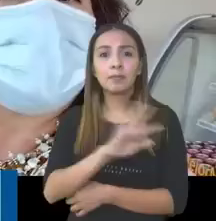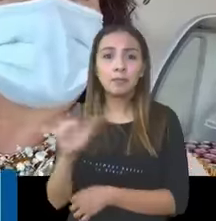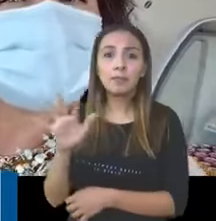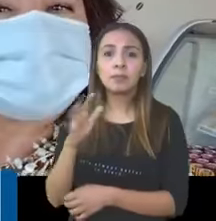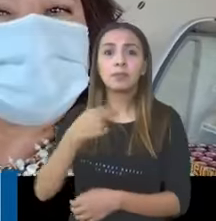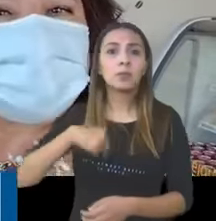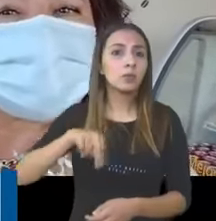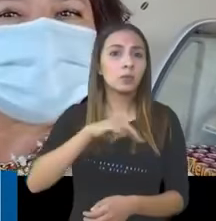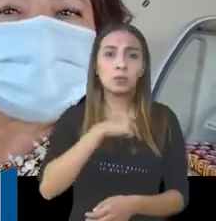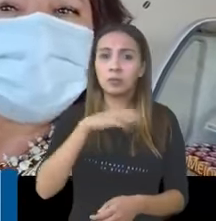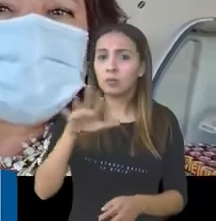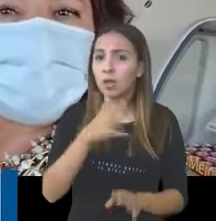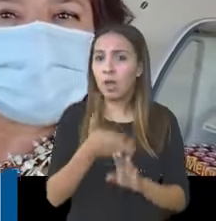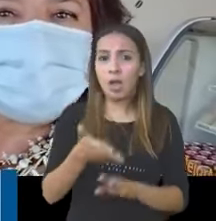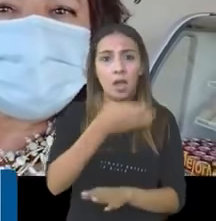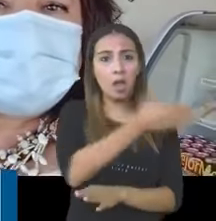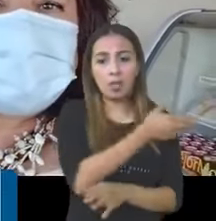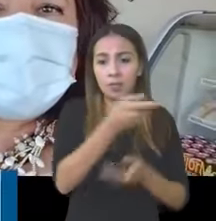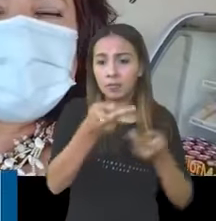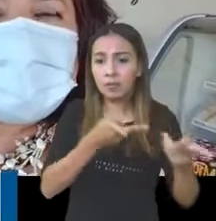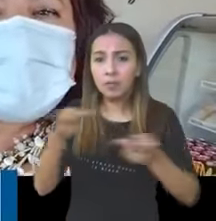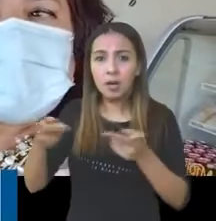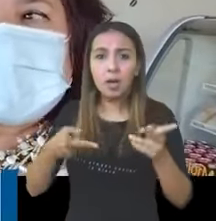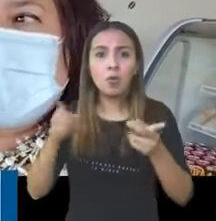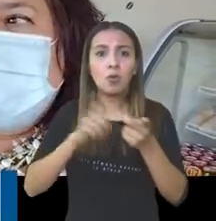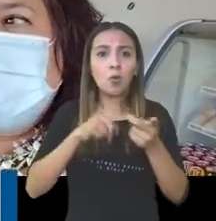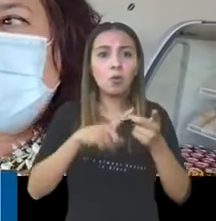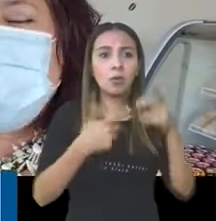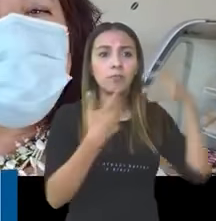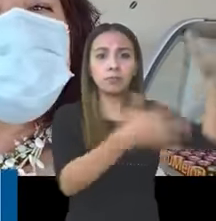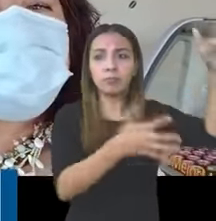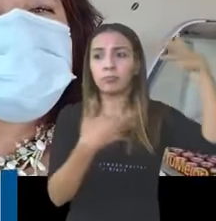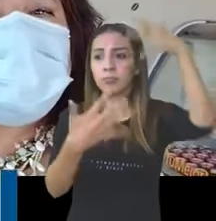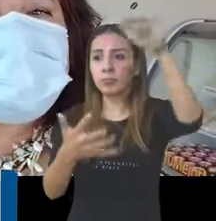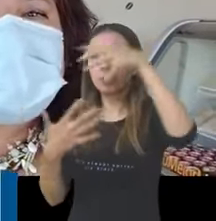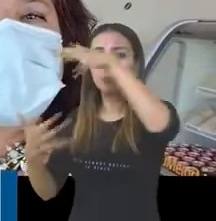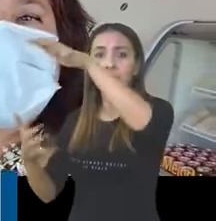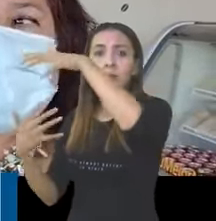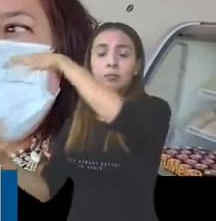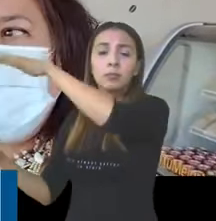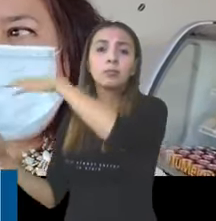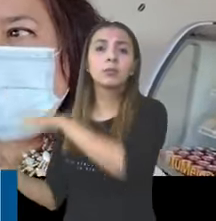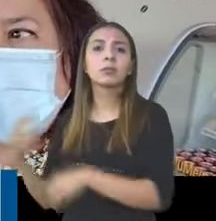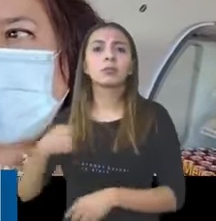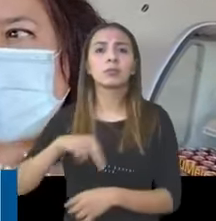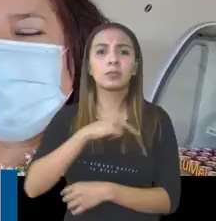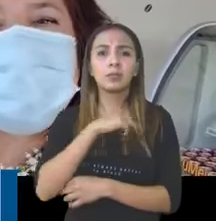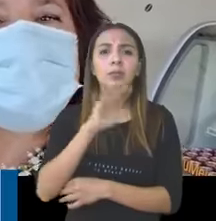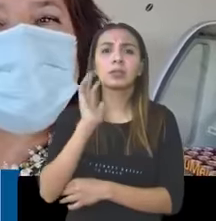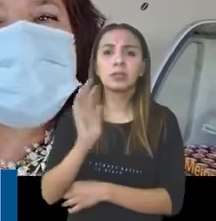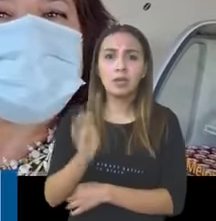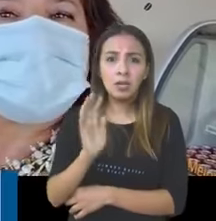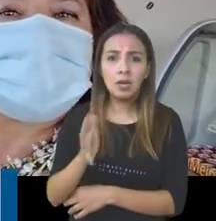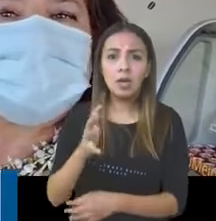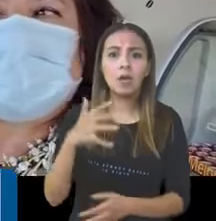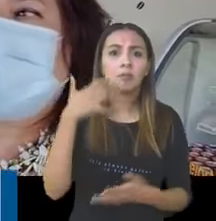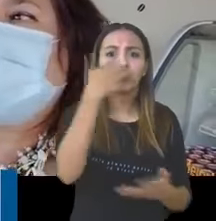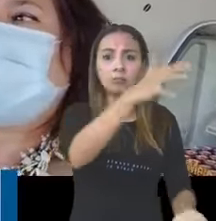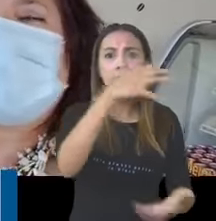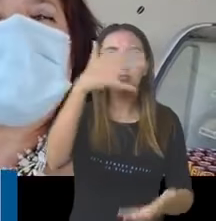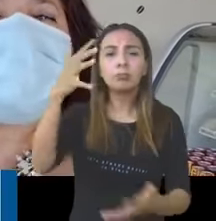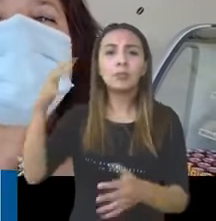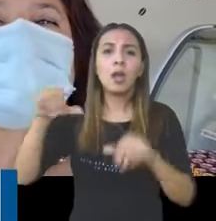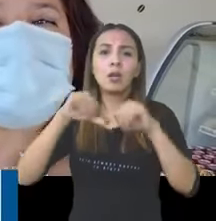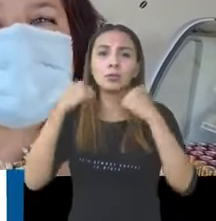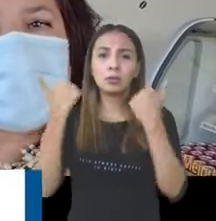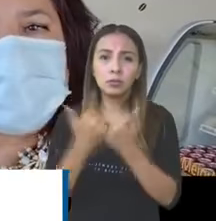todo el operativo de distribución. Uh-huh. Y nosotros hemos estado entregando a asociaciones civiles, por ejemplo,